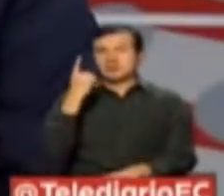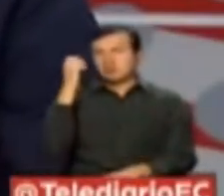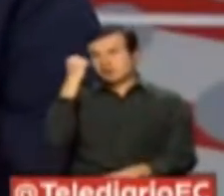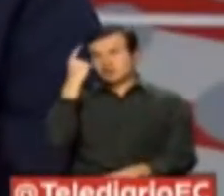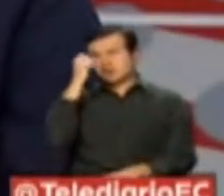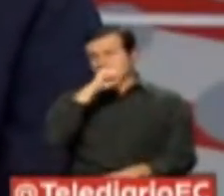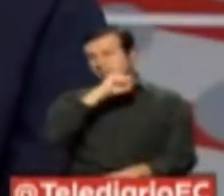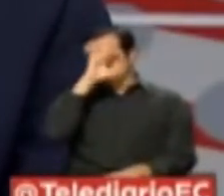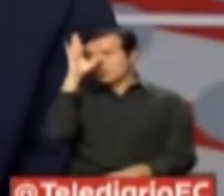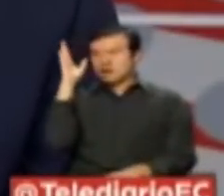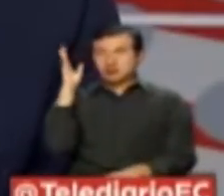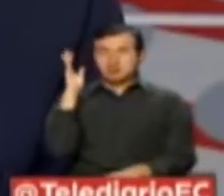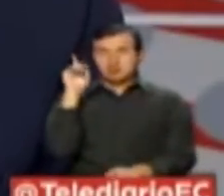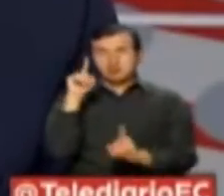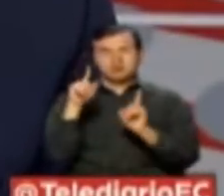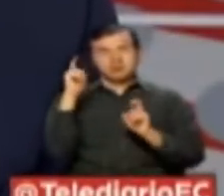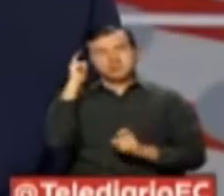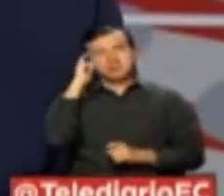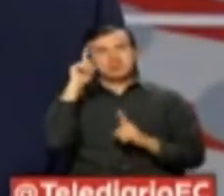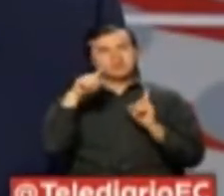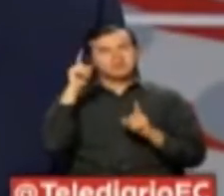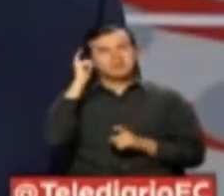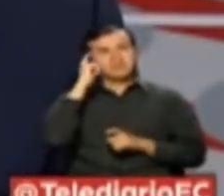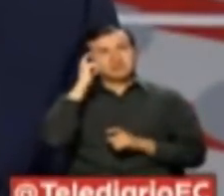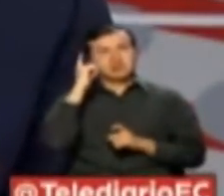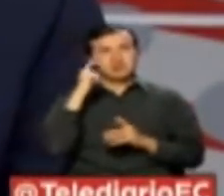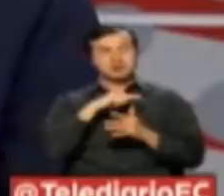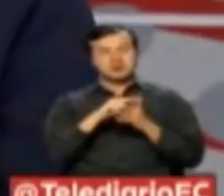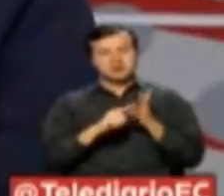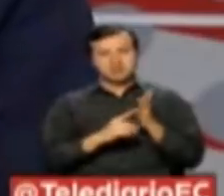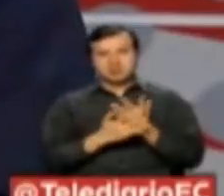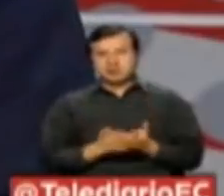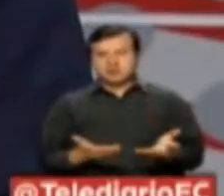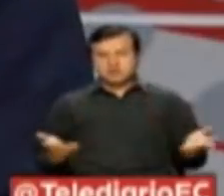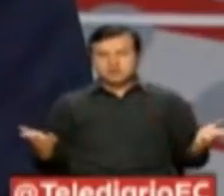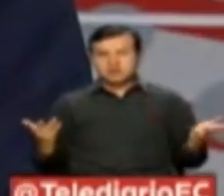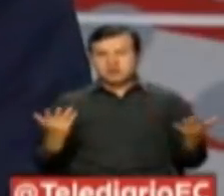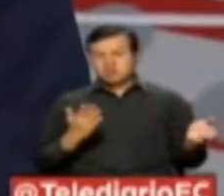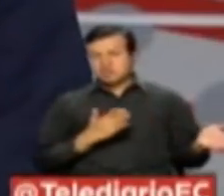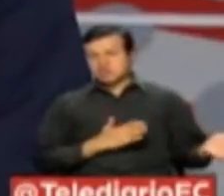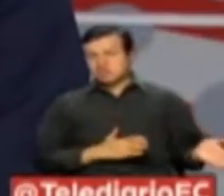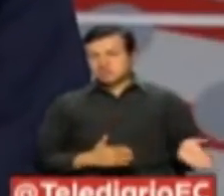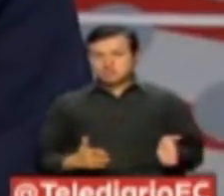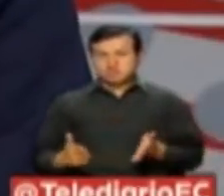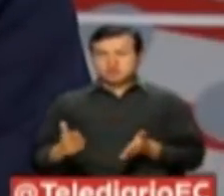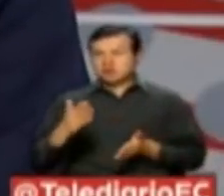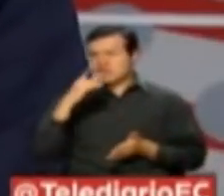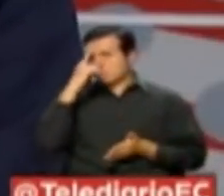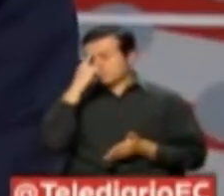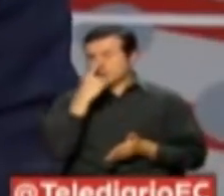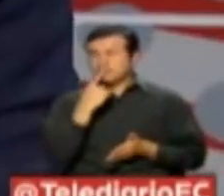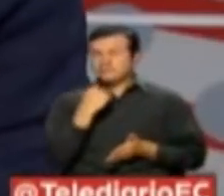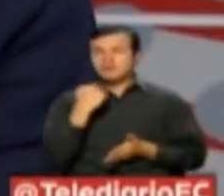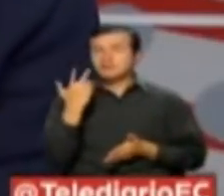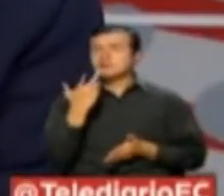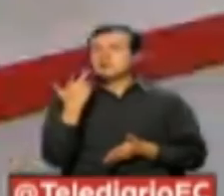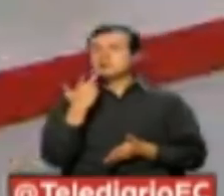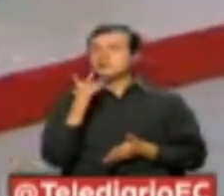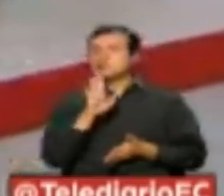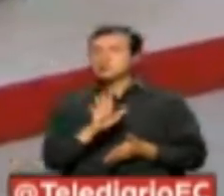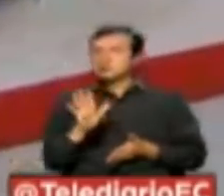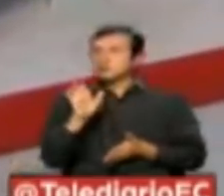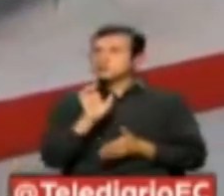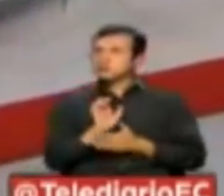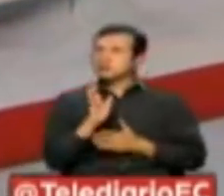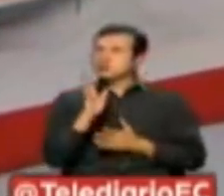ya nos pone ciertos nombres en la imaginación y esto ya tiene que ver con él con los perfiles de qué es lo que quisiéramos